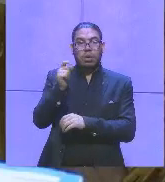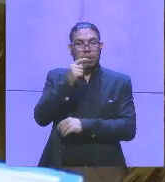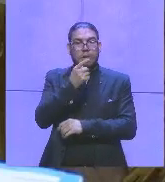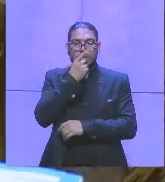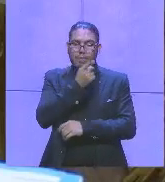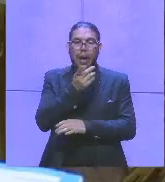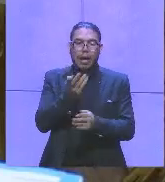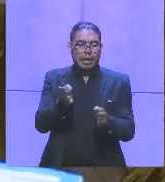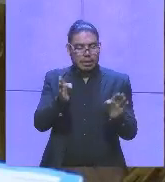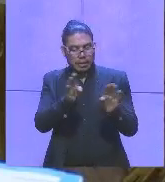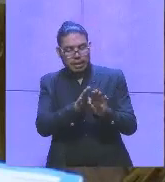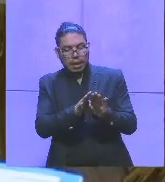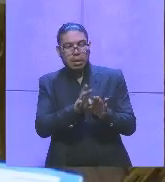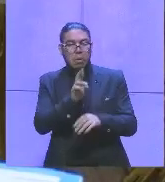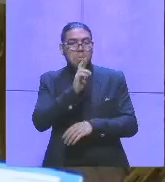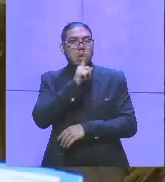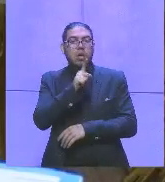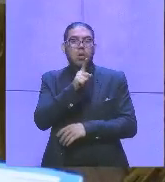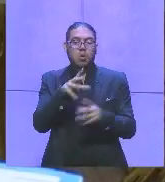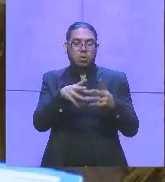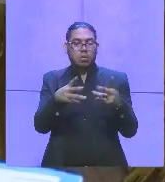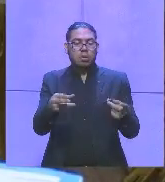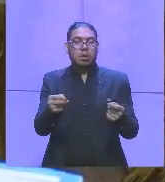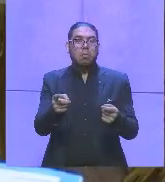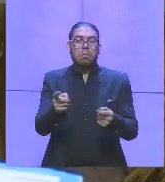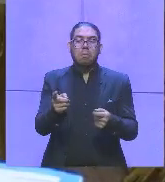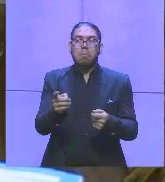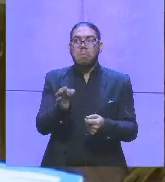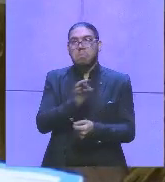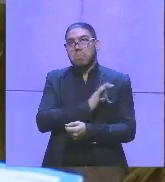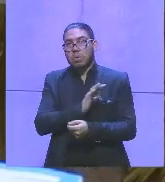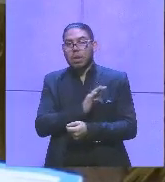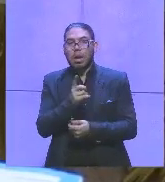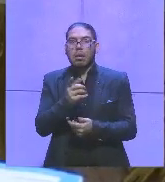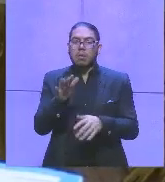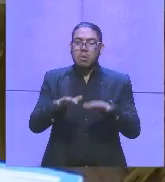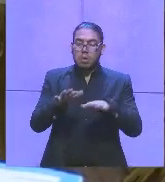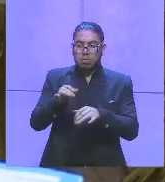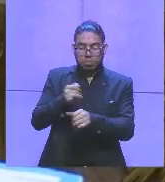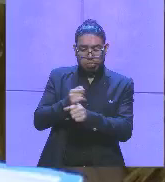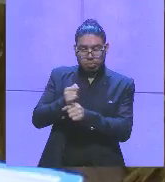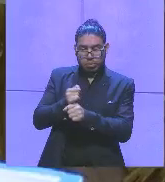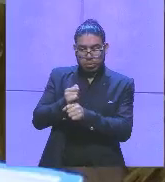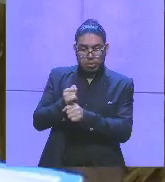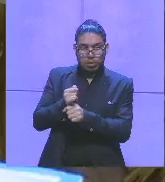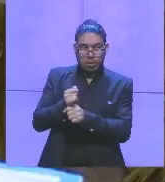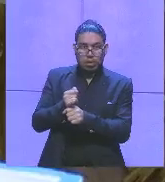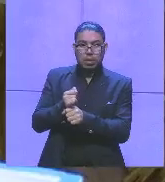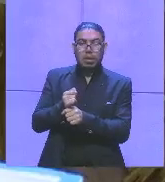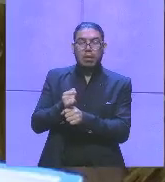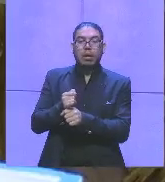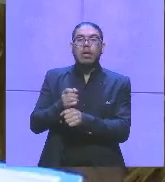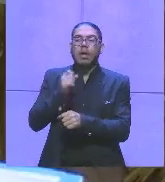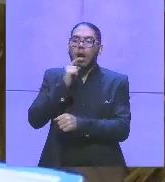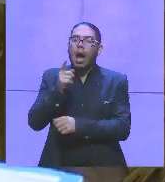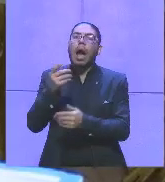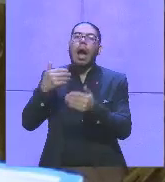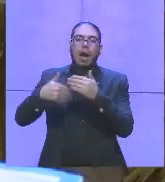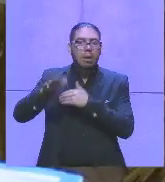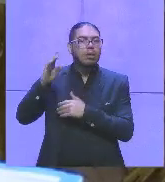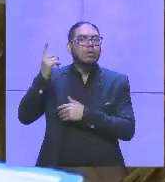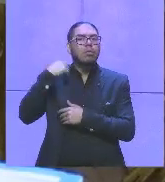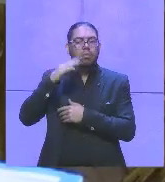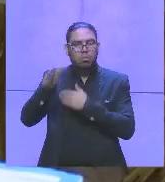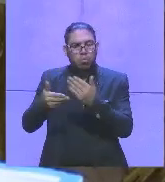participación diciendo que la mejor solución posible con base en un análisis de ponderación de principios habría sido la propuesta por